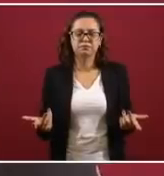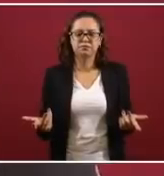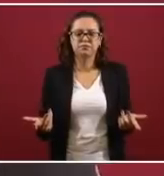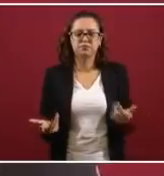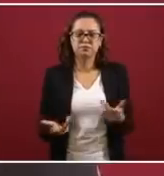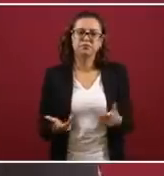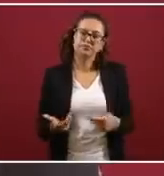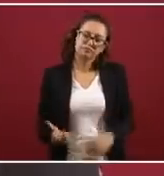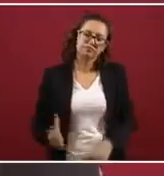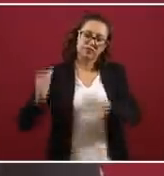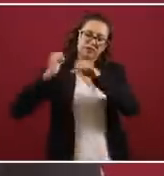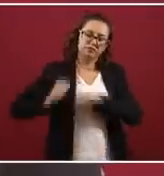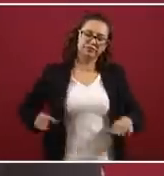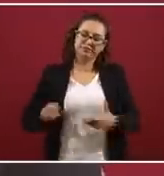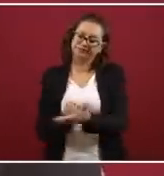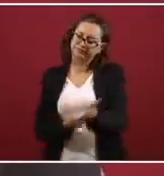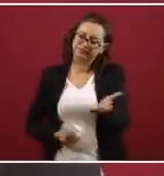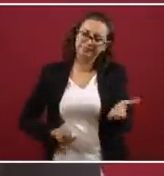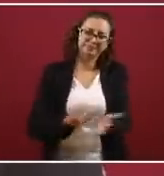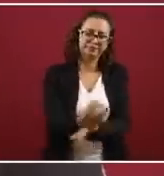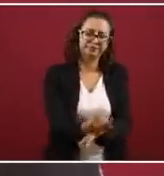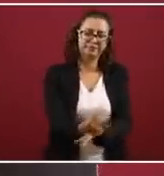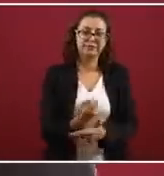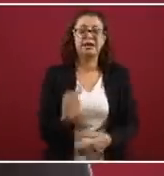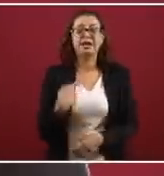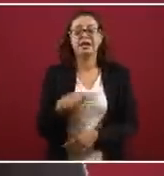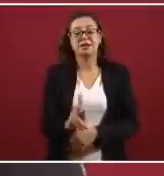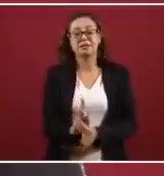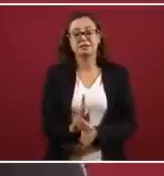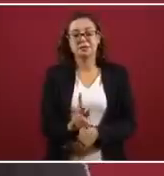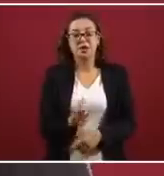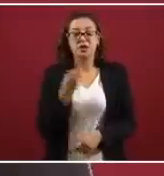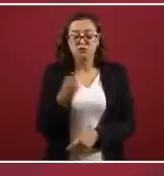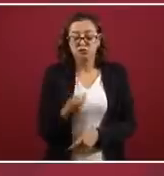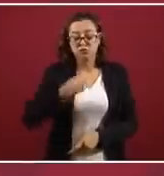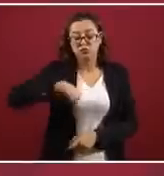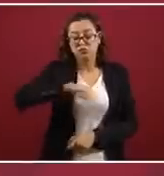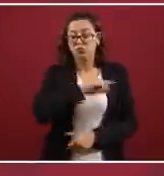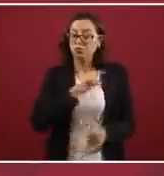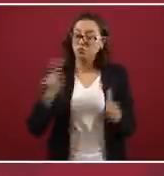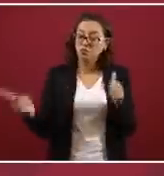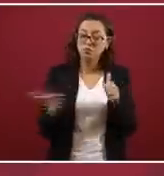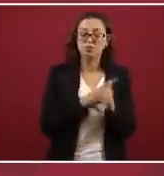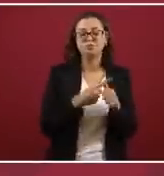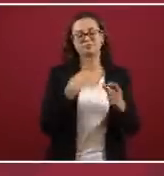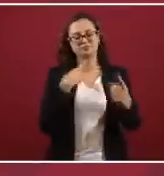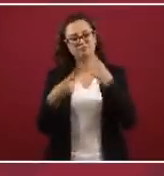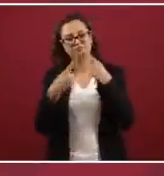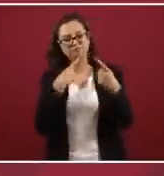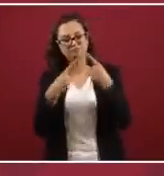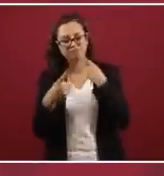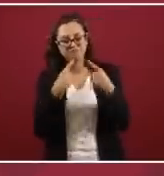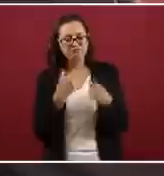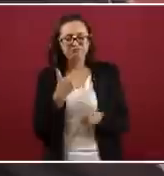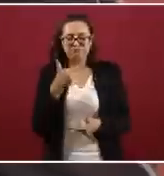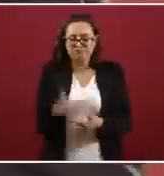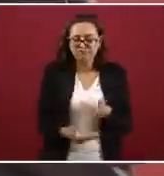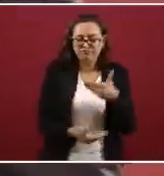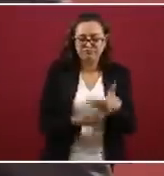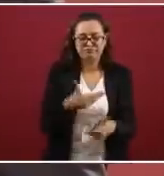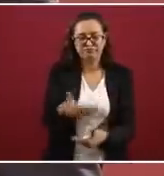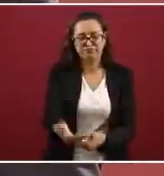ejercer la autoridad. Pero eso es lo que estamos procurando, porque encontramos